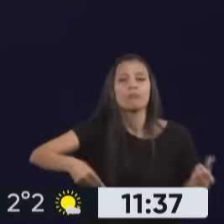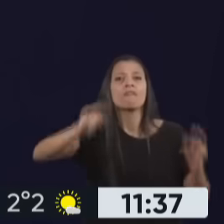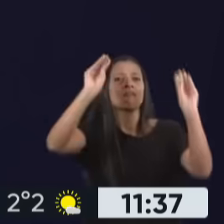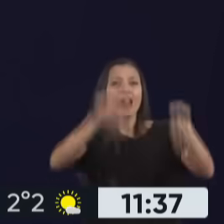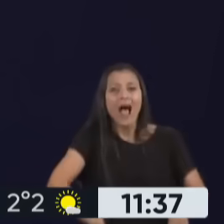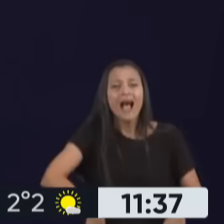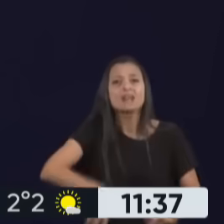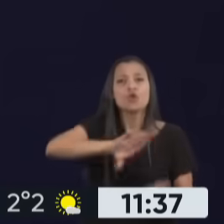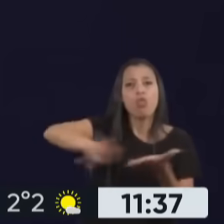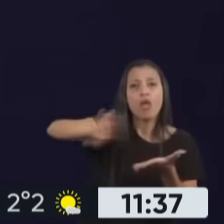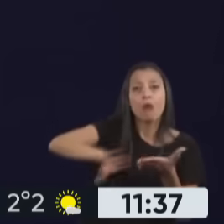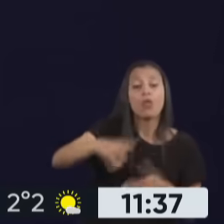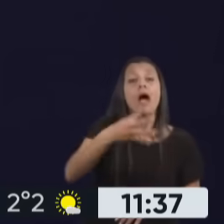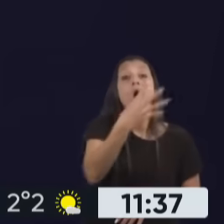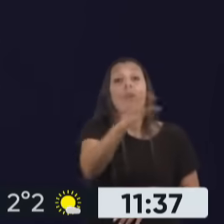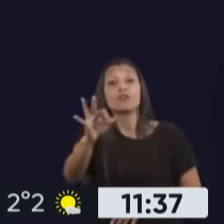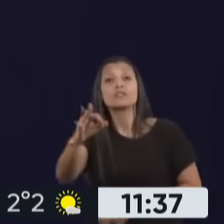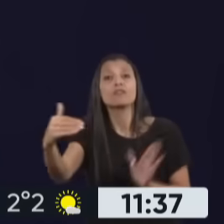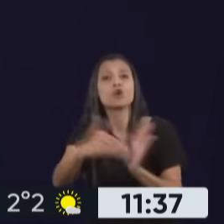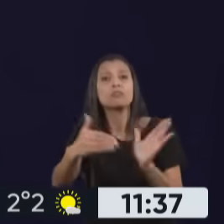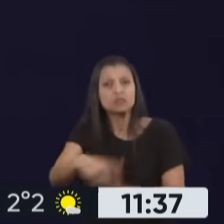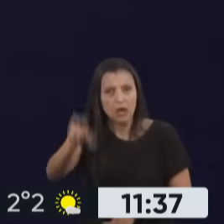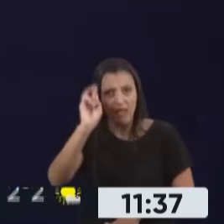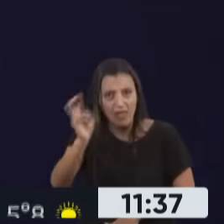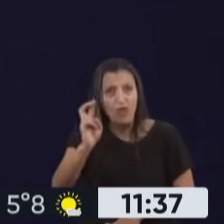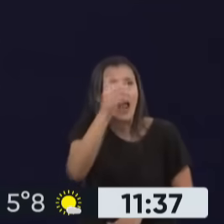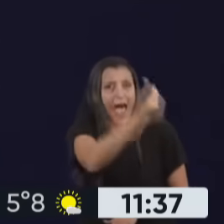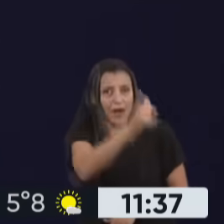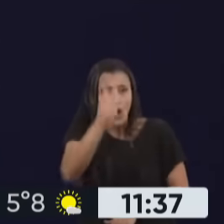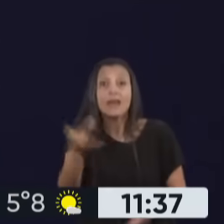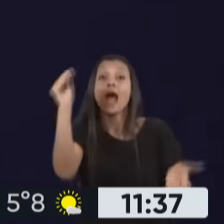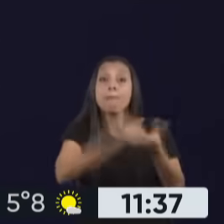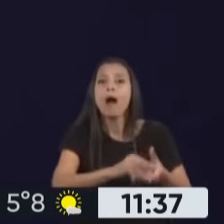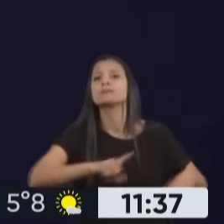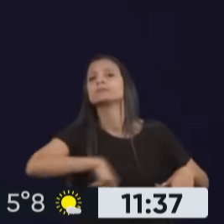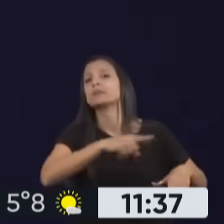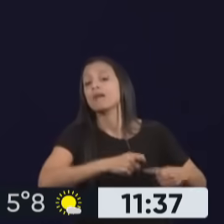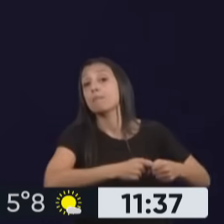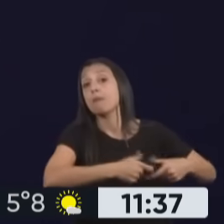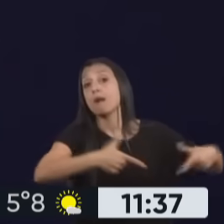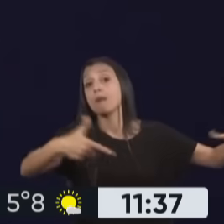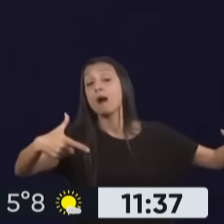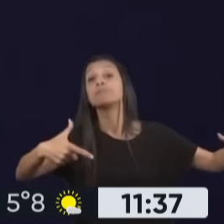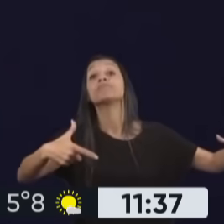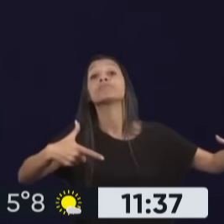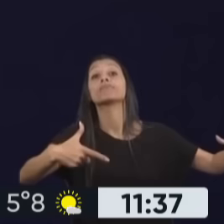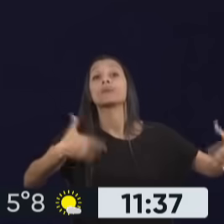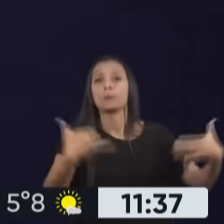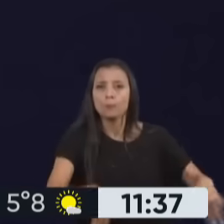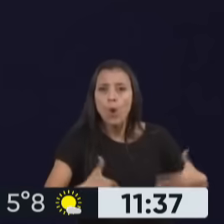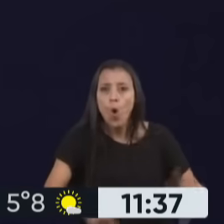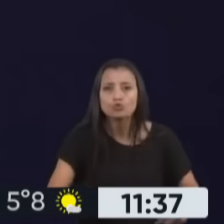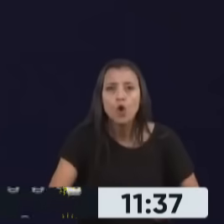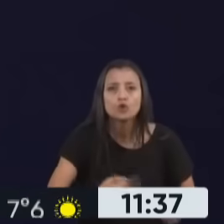anual promedio de 400 millones de dólares y generó una casta aeronáutica que en el último año hizo innumerables cantidades de